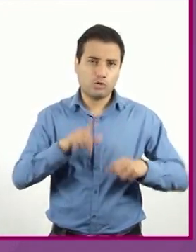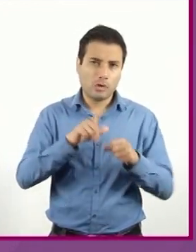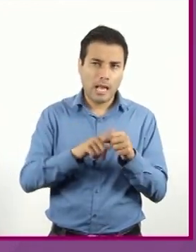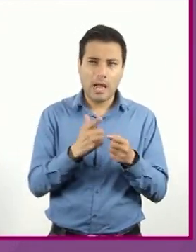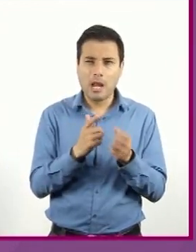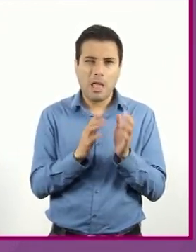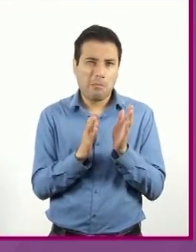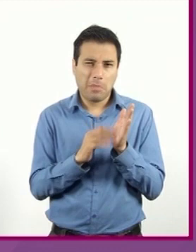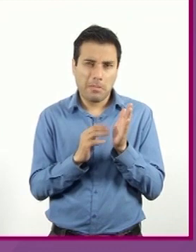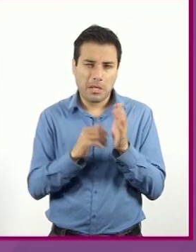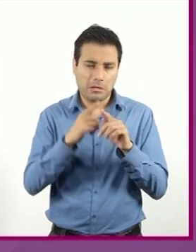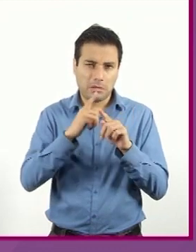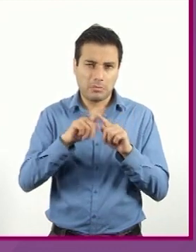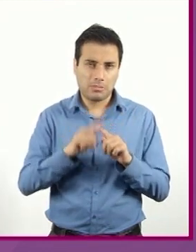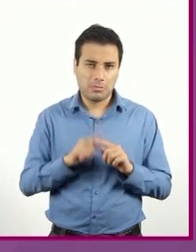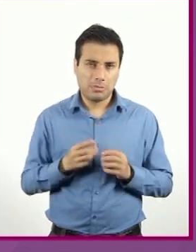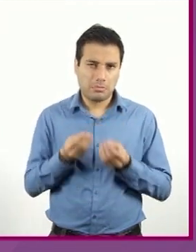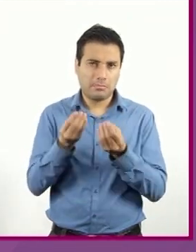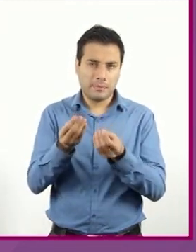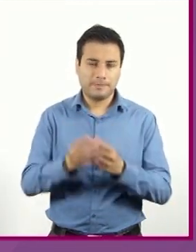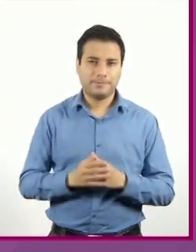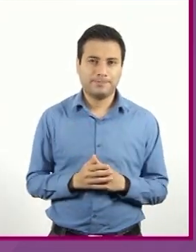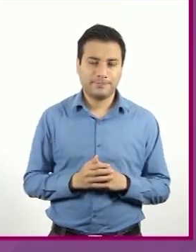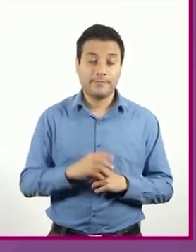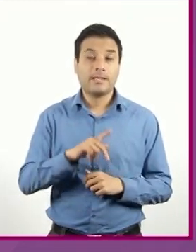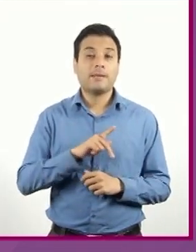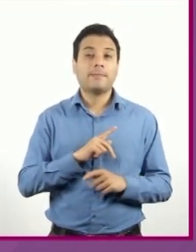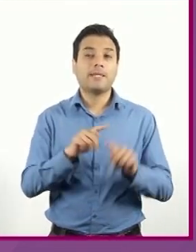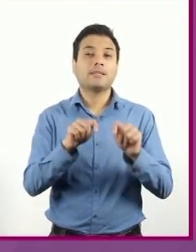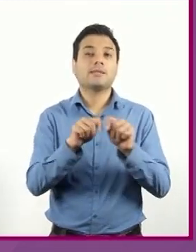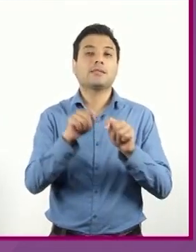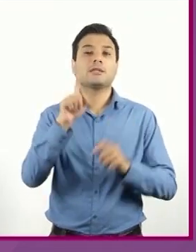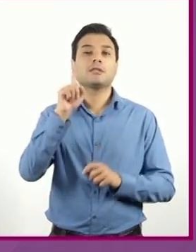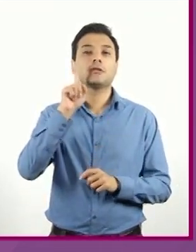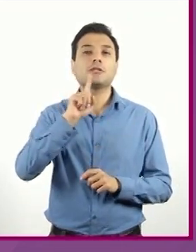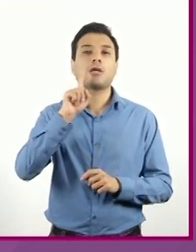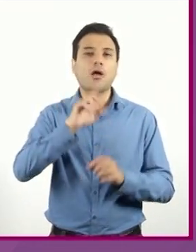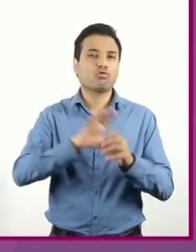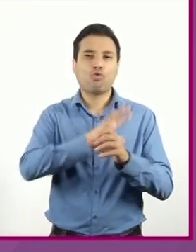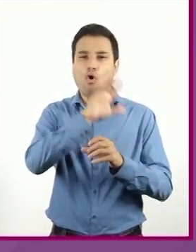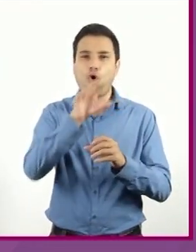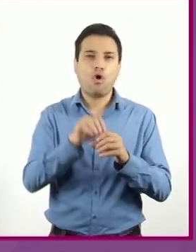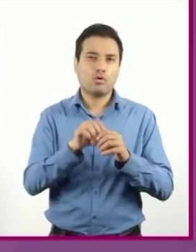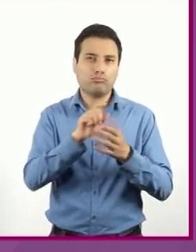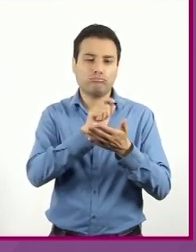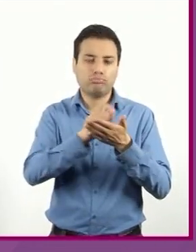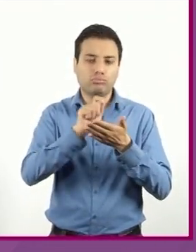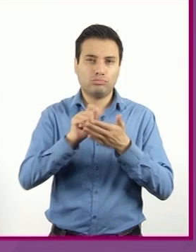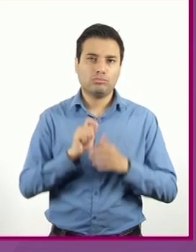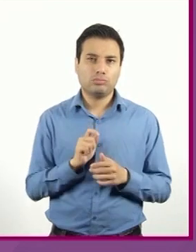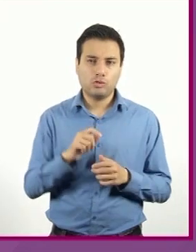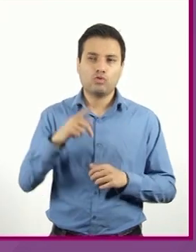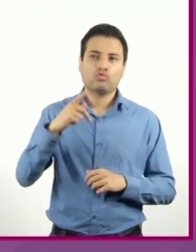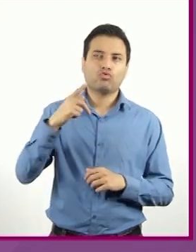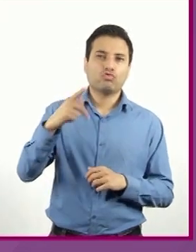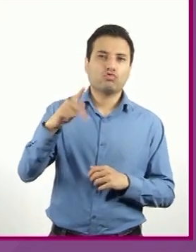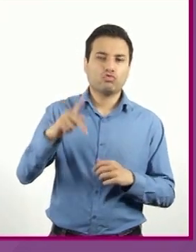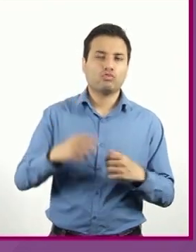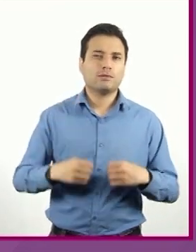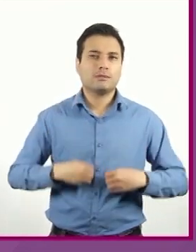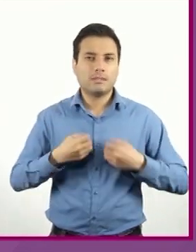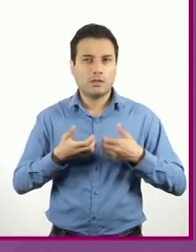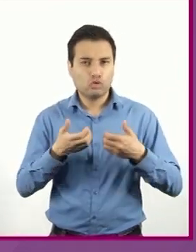documentos que debemos entregar. Mi tía llenó todo. Anotó su dirección y